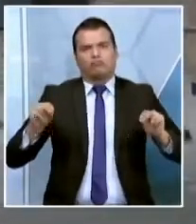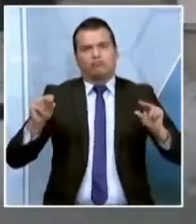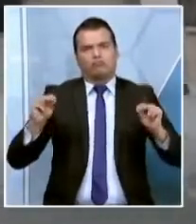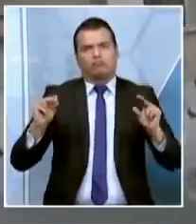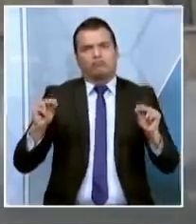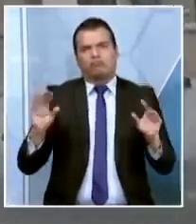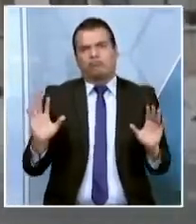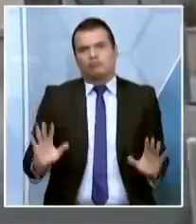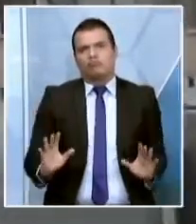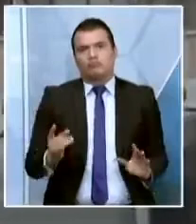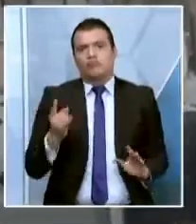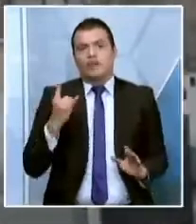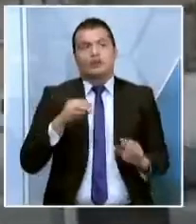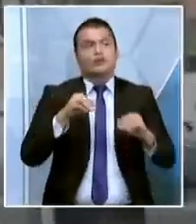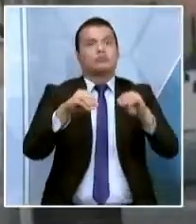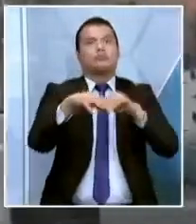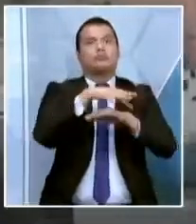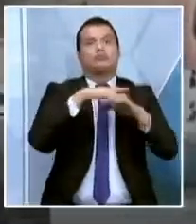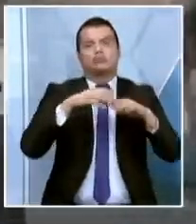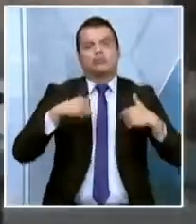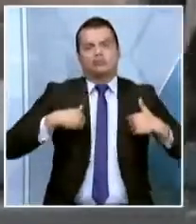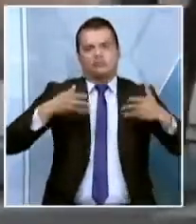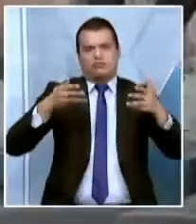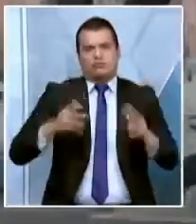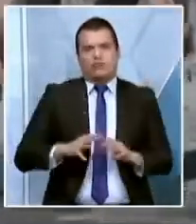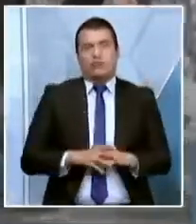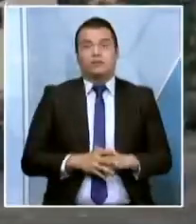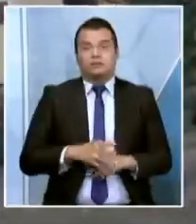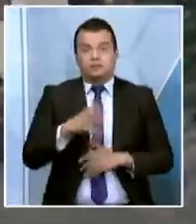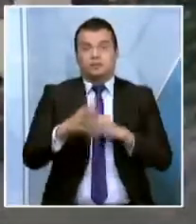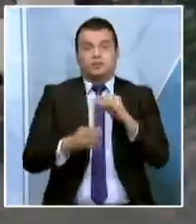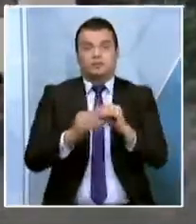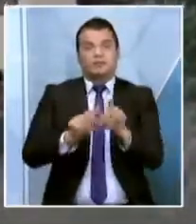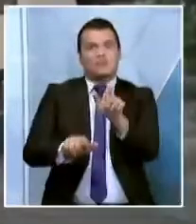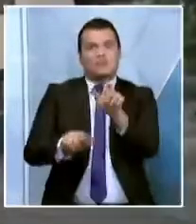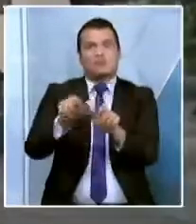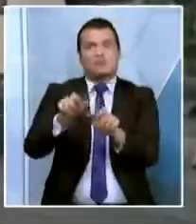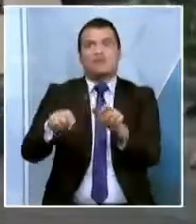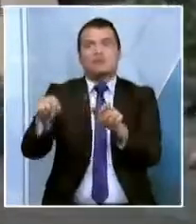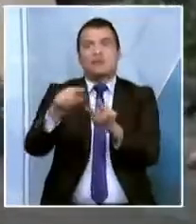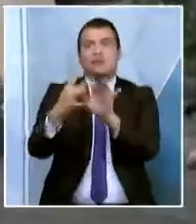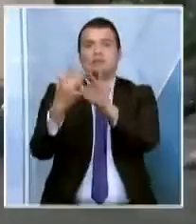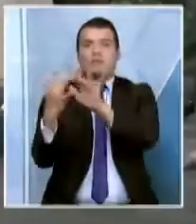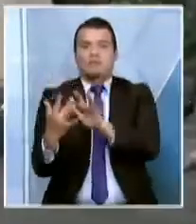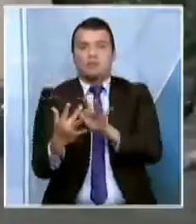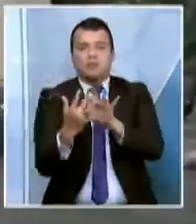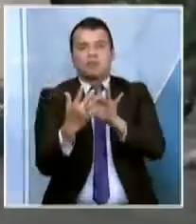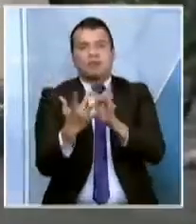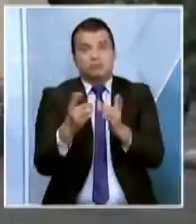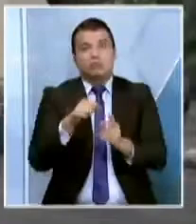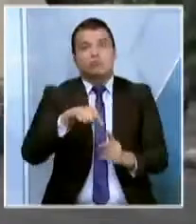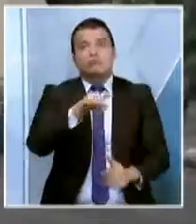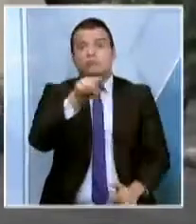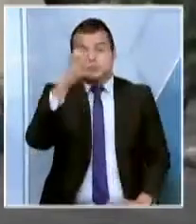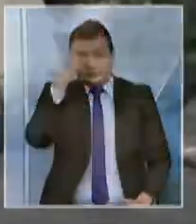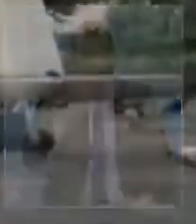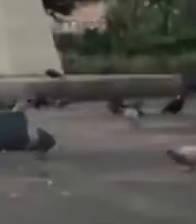evitar ser un foco de contagio en la ciudad. Óscar Escobar pidió a aquellas personas que estuvieron con él realizarse la prueba.